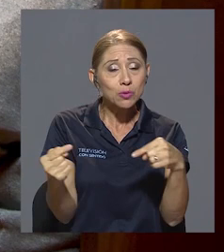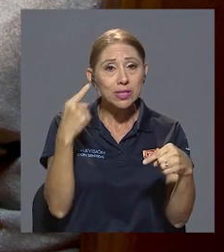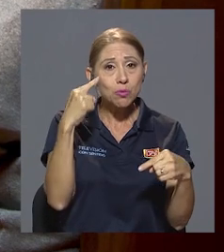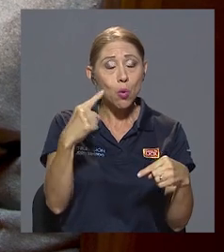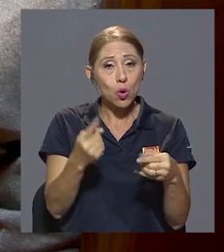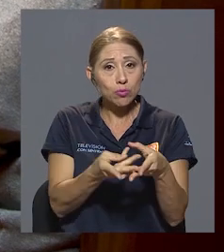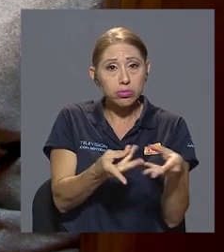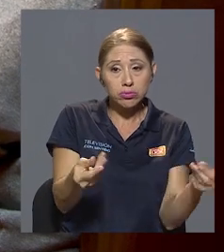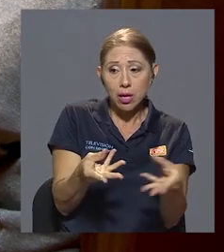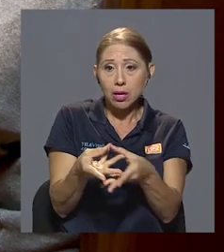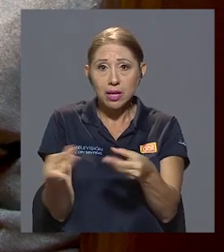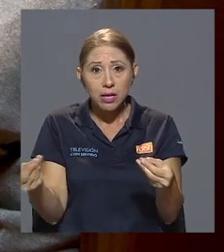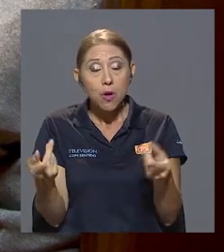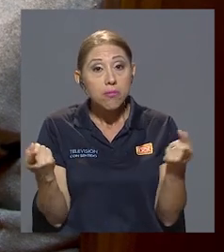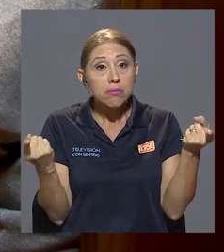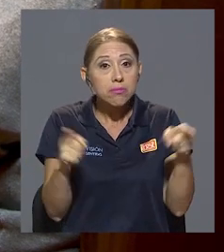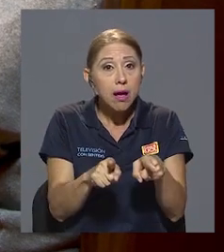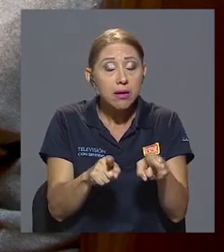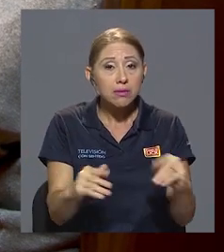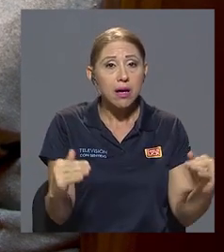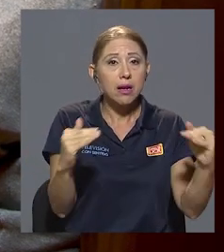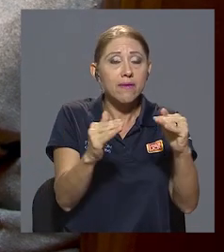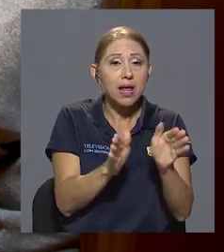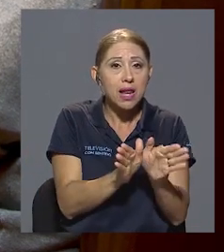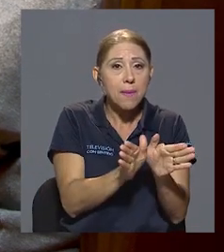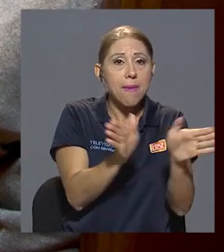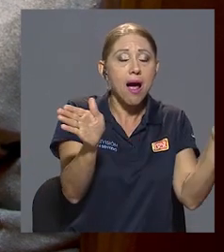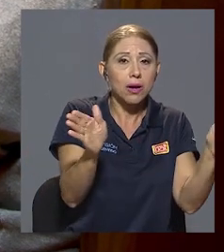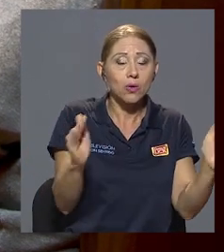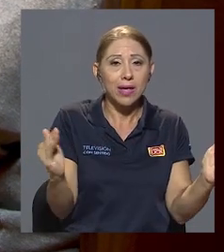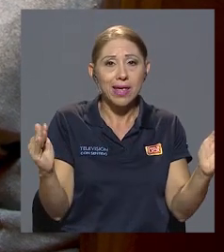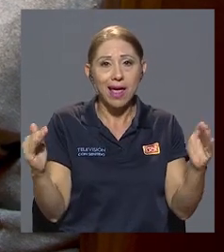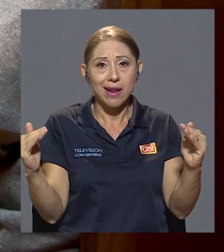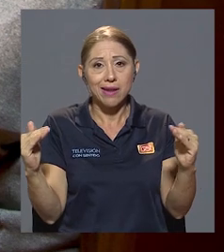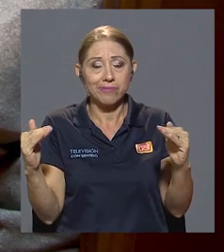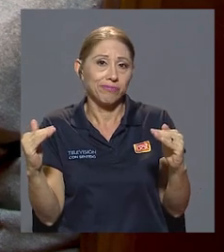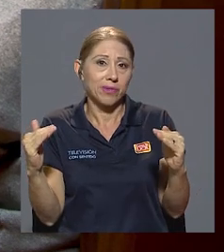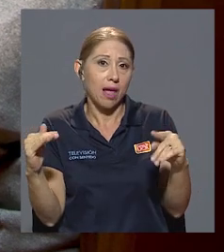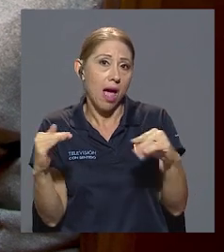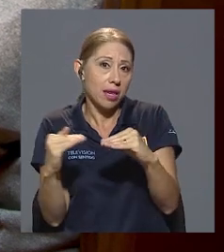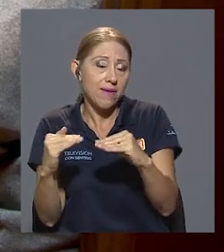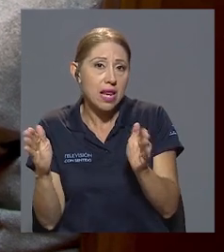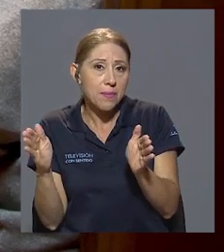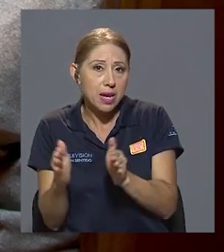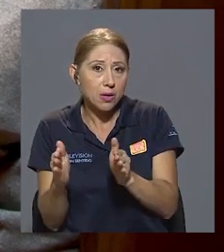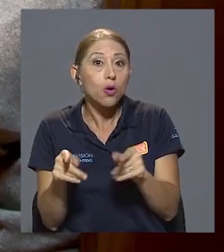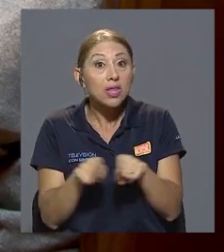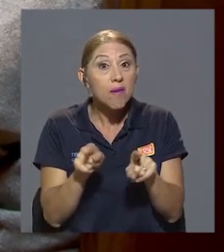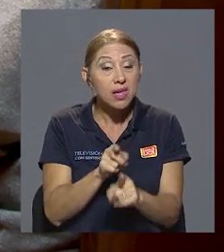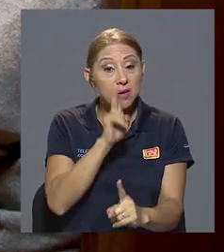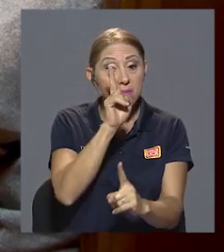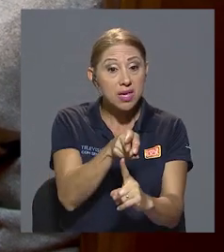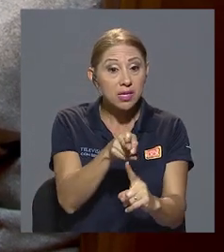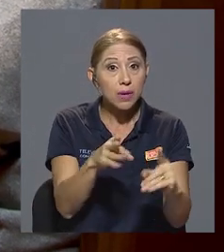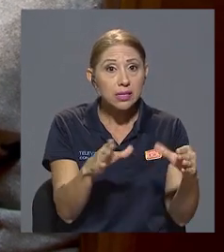se dan a nivel macro y a nivel micro incluso en los mismos asentamientos digamos en los mismos barrios